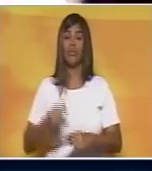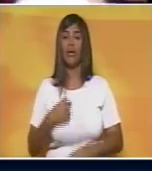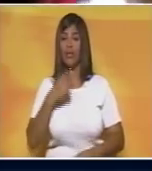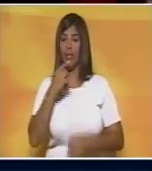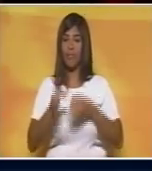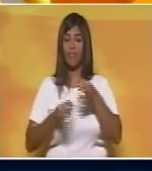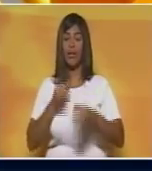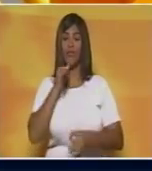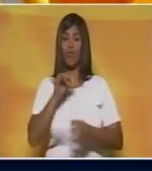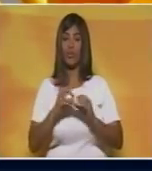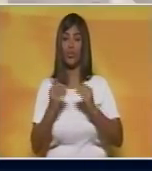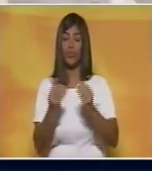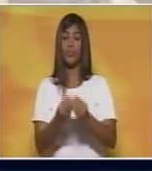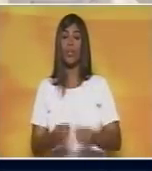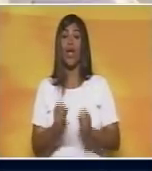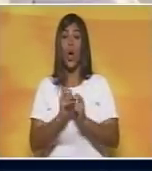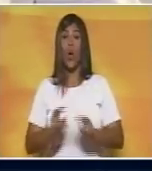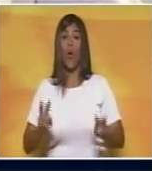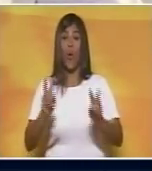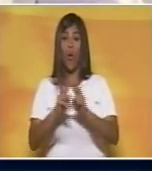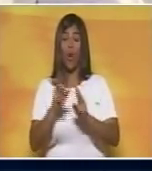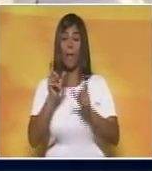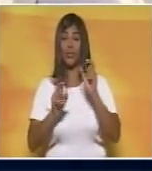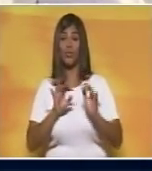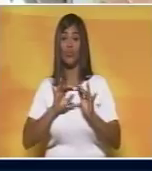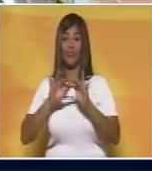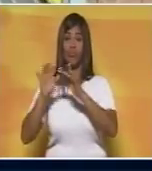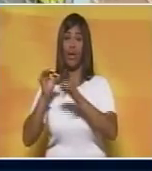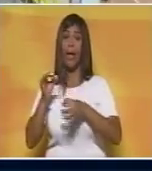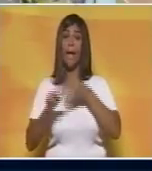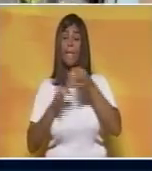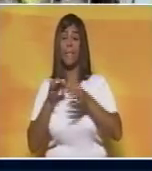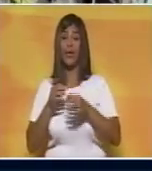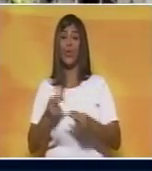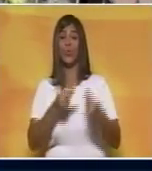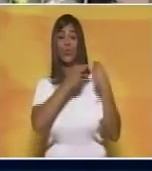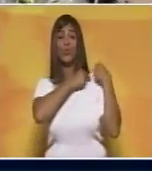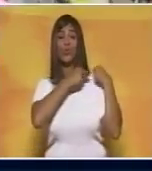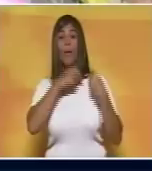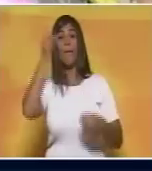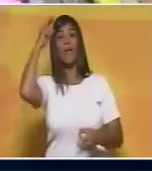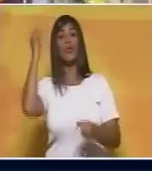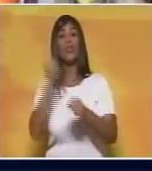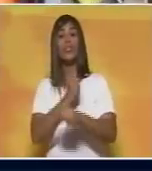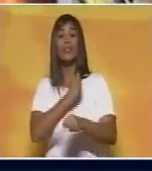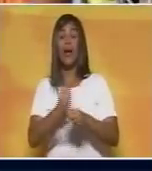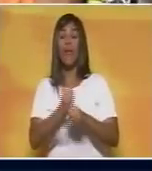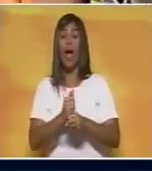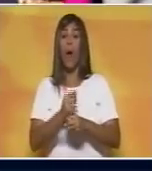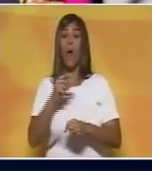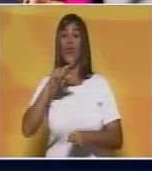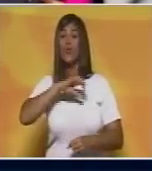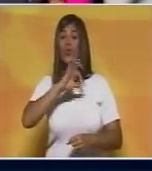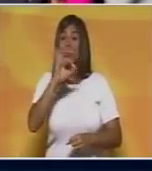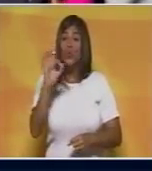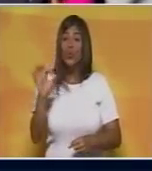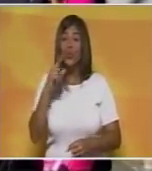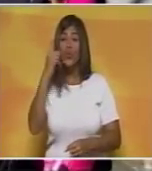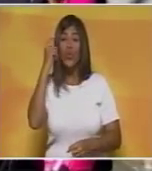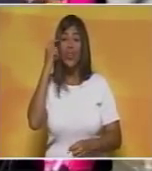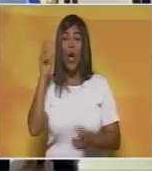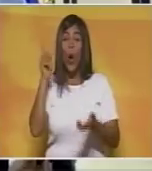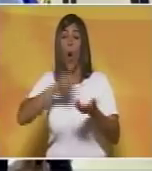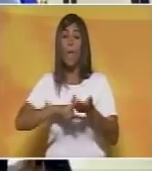organismo. La Agencia de Naciones Unidas para los Refugiados aseguró que las autoridades peruanas están trabajando 24 horas al día